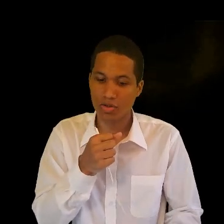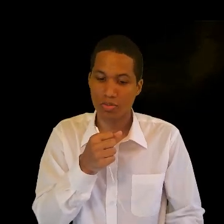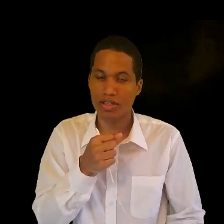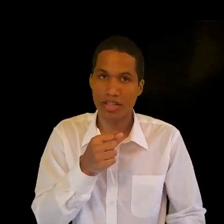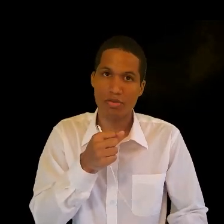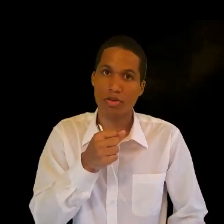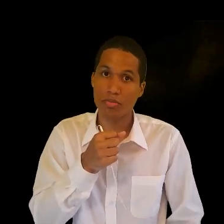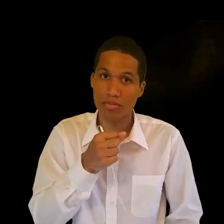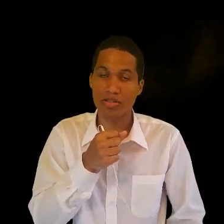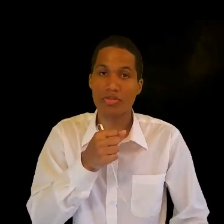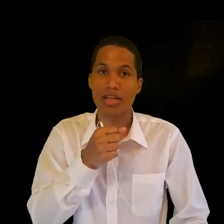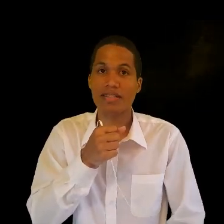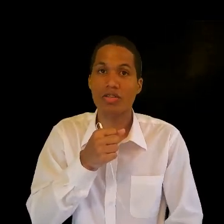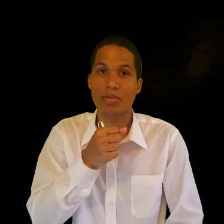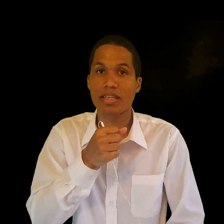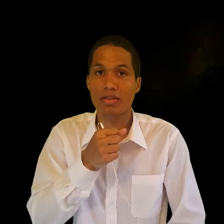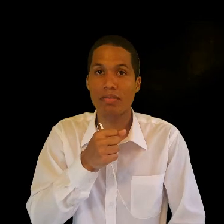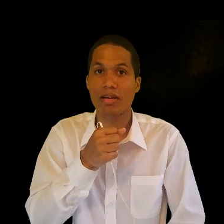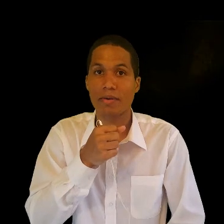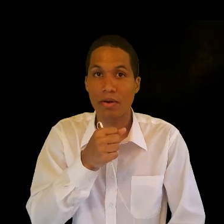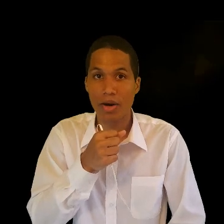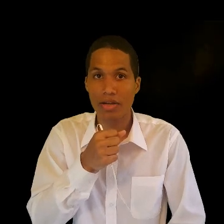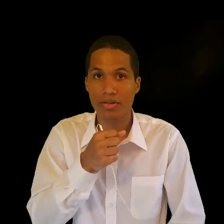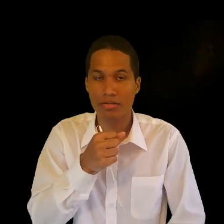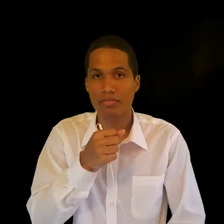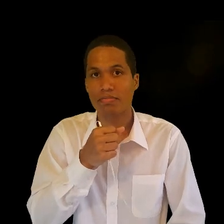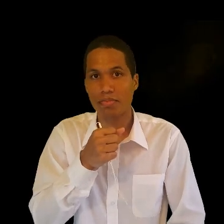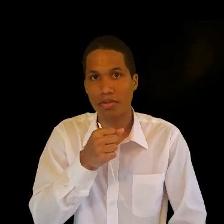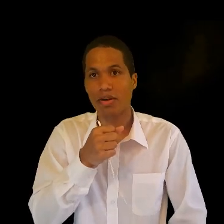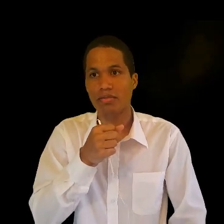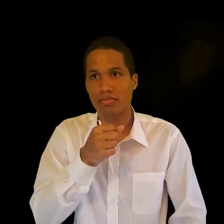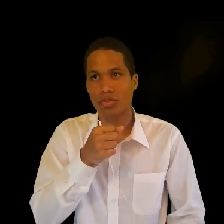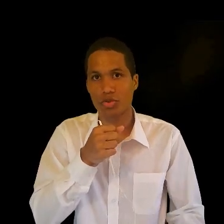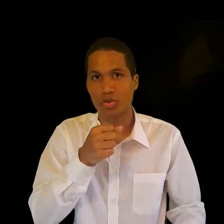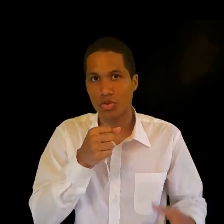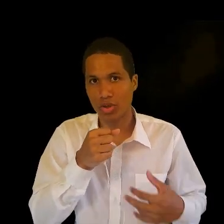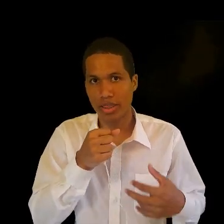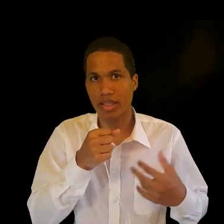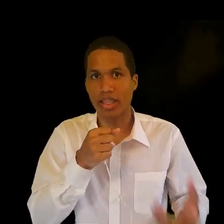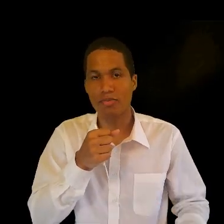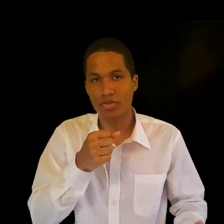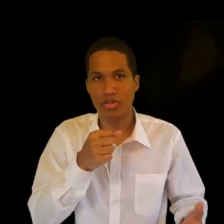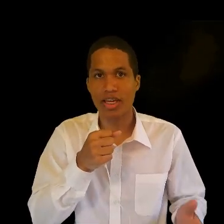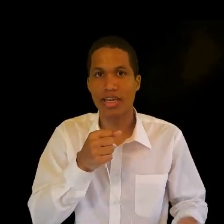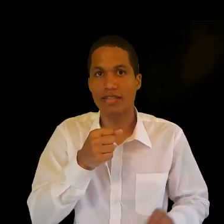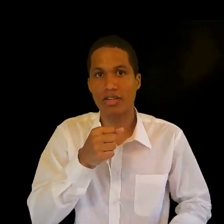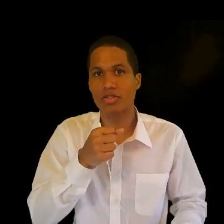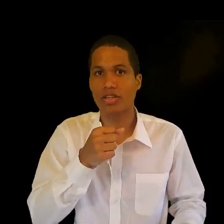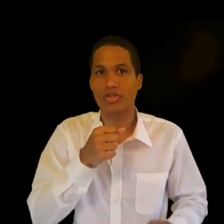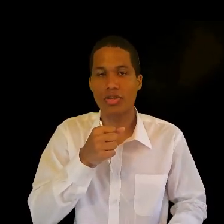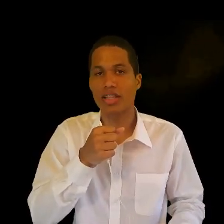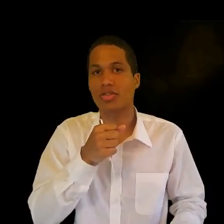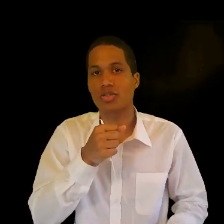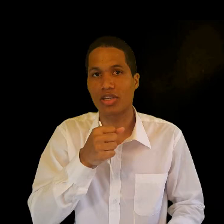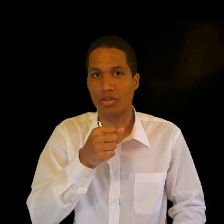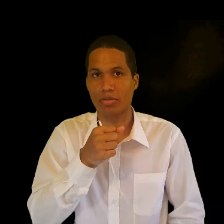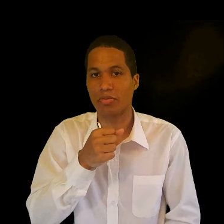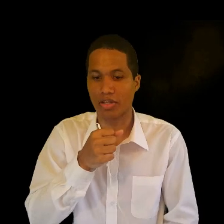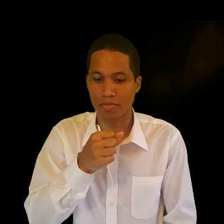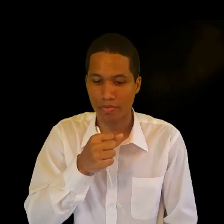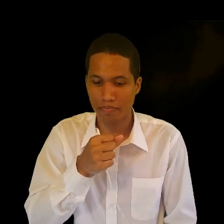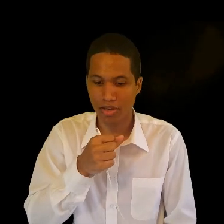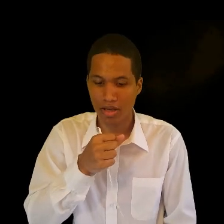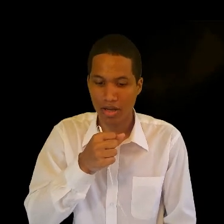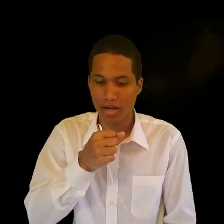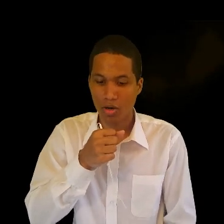aquí se está omitiendo el pronombre personal y se está omitiendo la palabra while, pero igual nosotros entendemos que estas dos acciones están sucediendo al